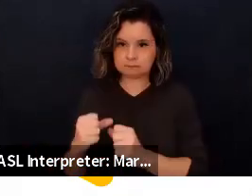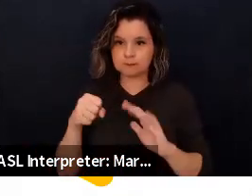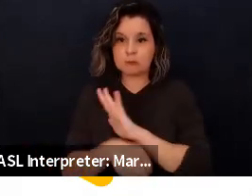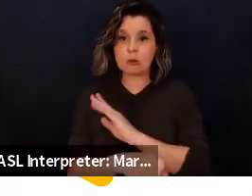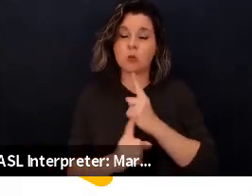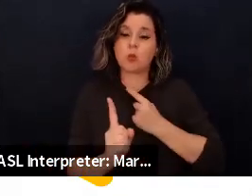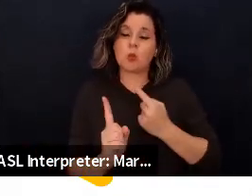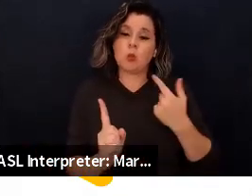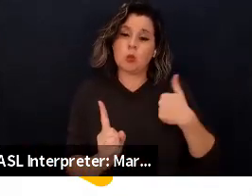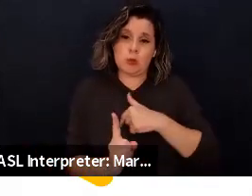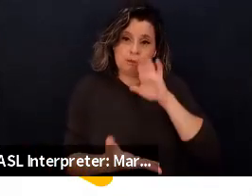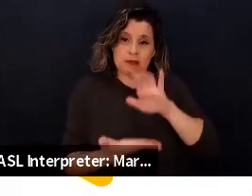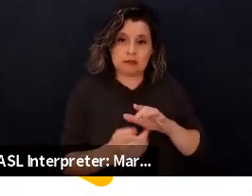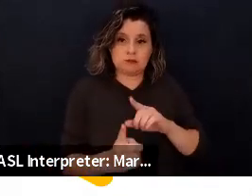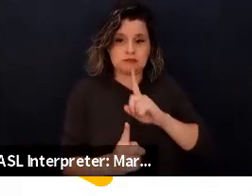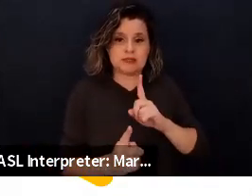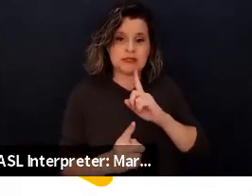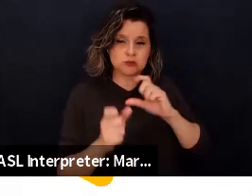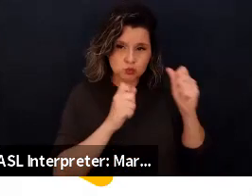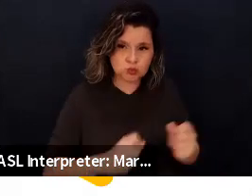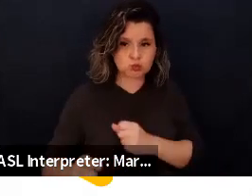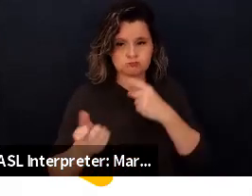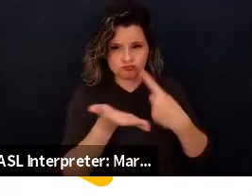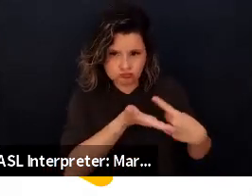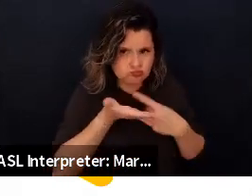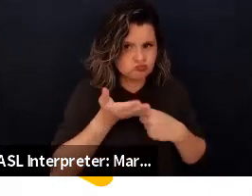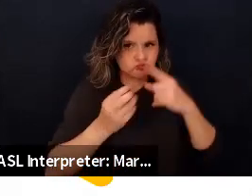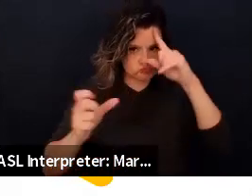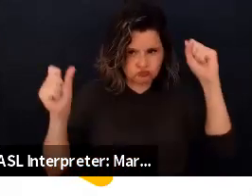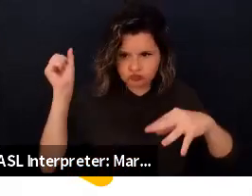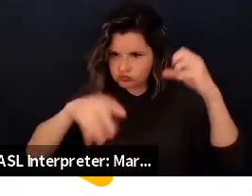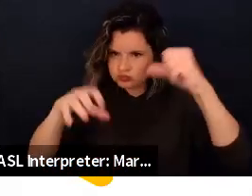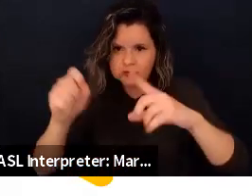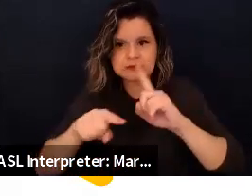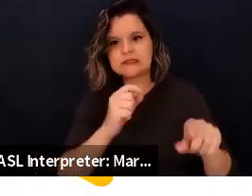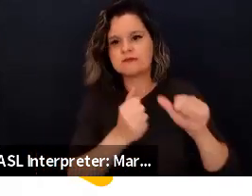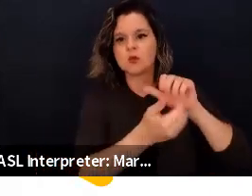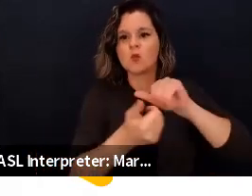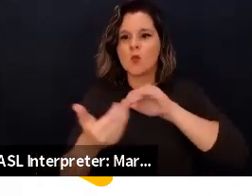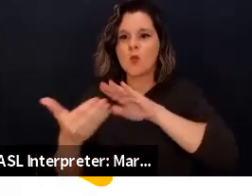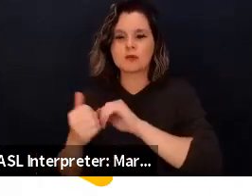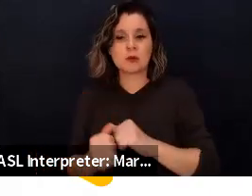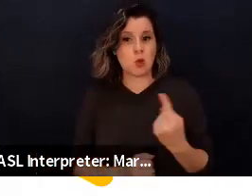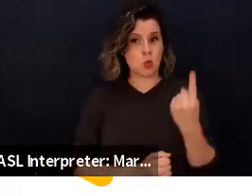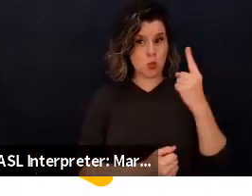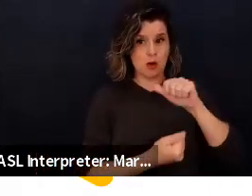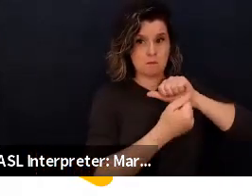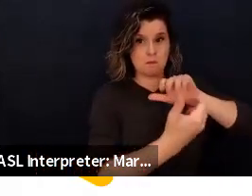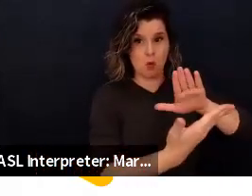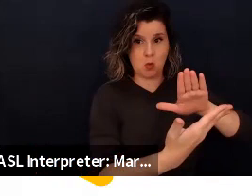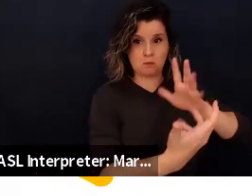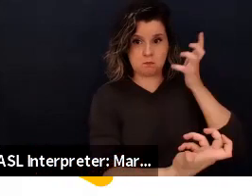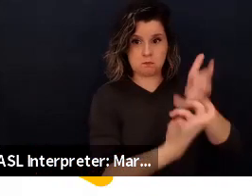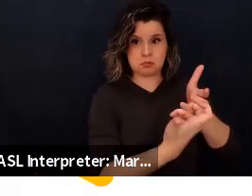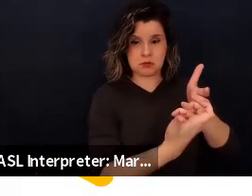tenemos que tratar y seguir con todas las estrategias, porque no es decir que una solamente va